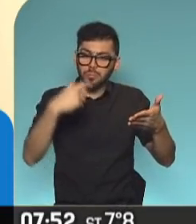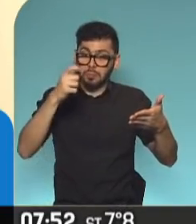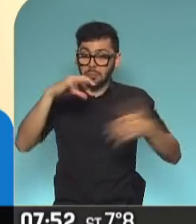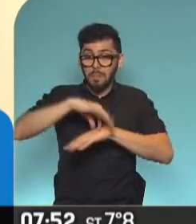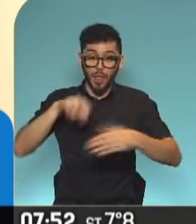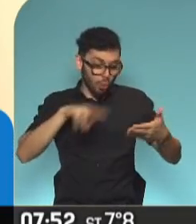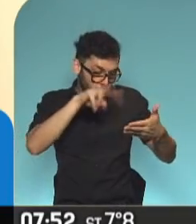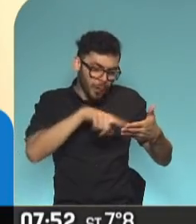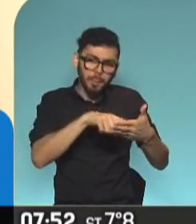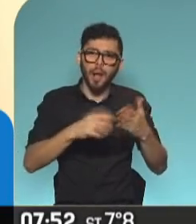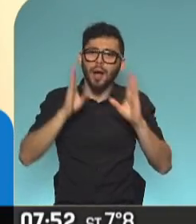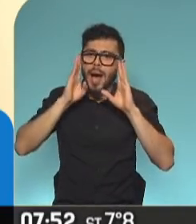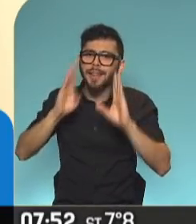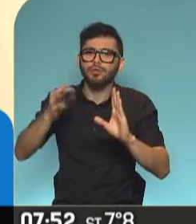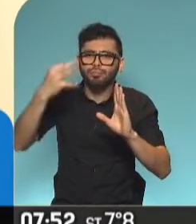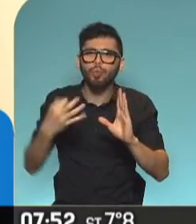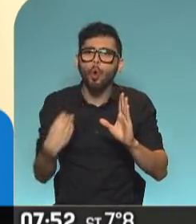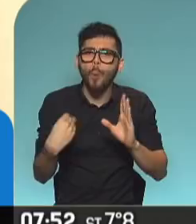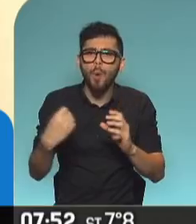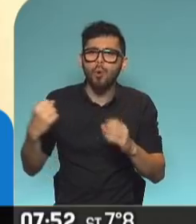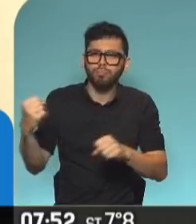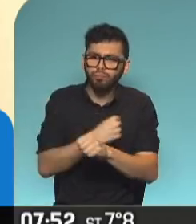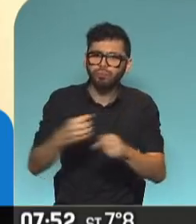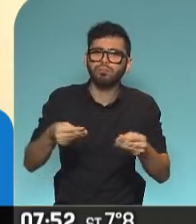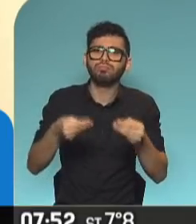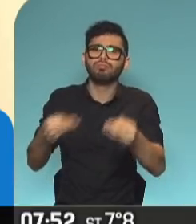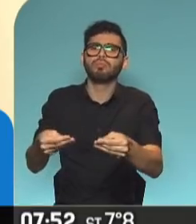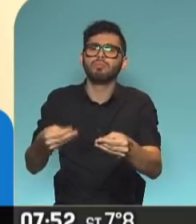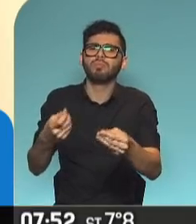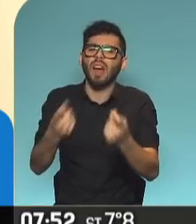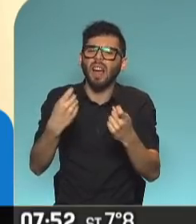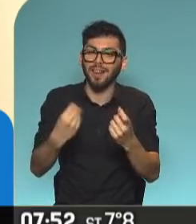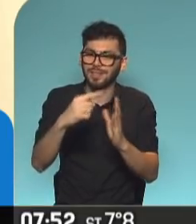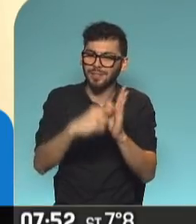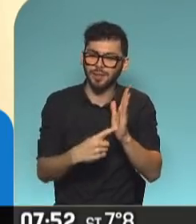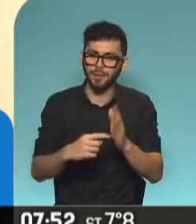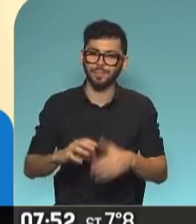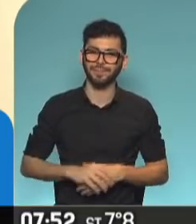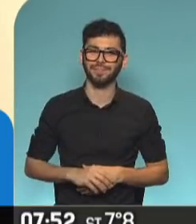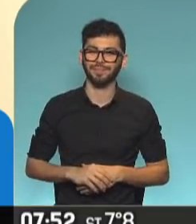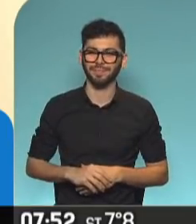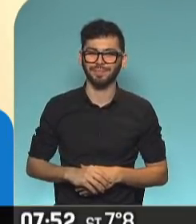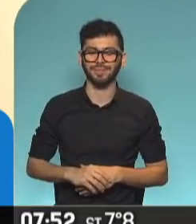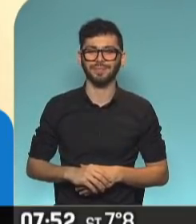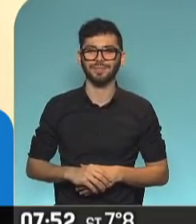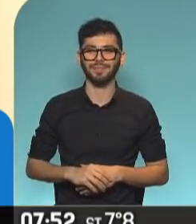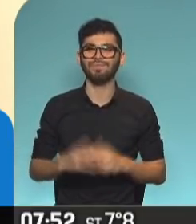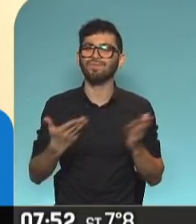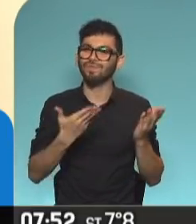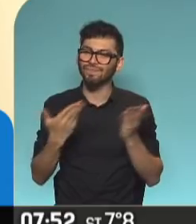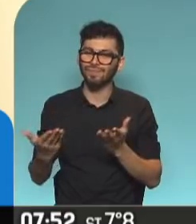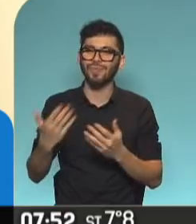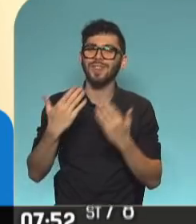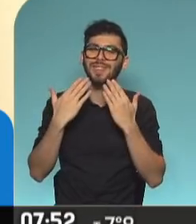atención eficiente y que la certificación sea real, ¿no? Pablo, Silvia, Ramiro Urristi los escucha. Doctor Urristi,